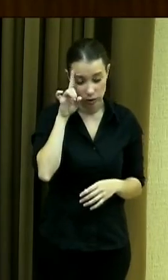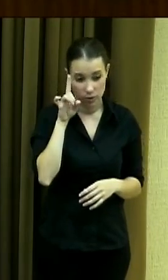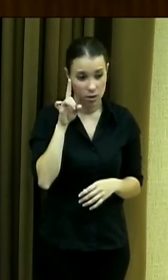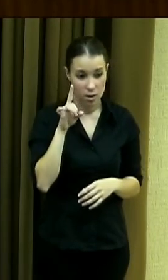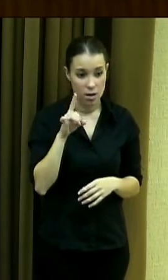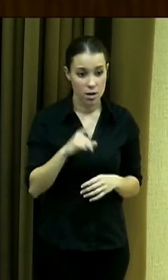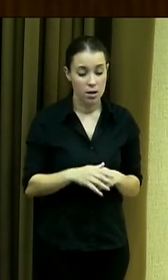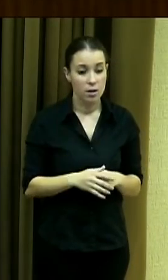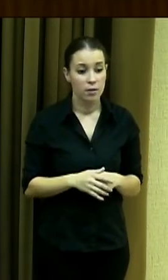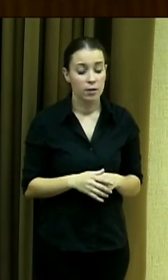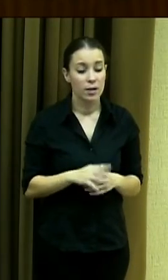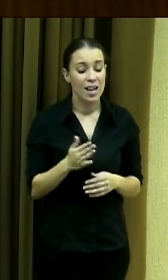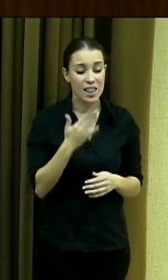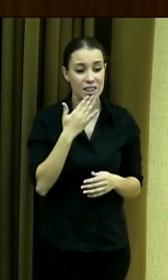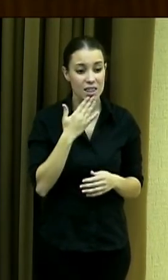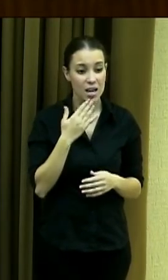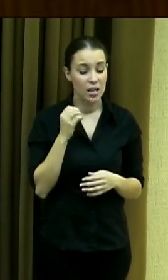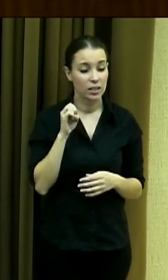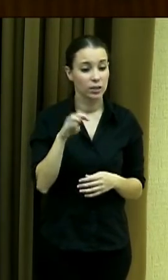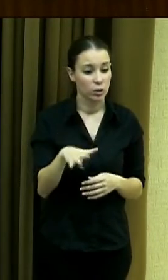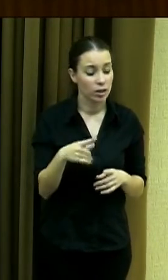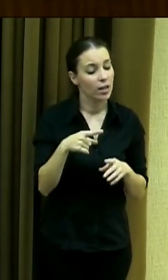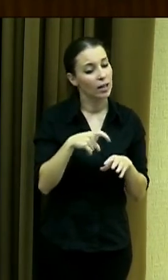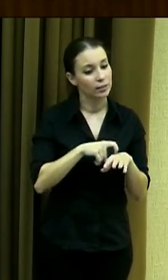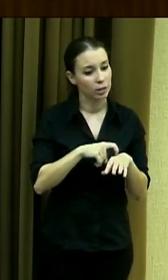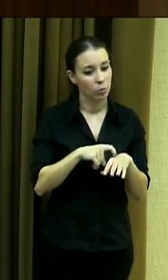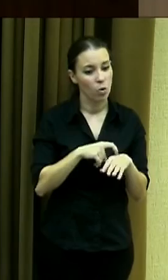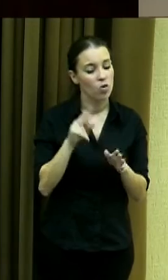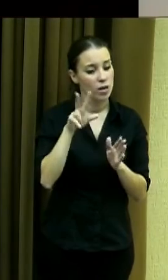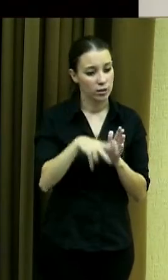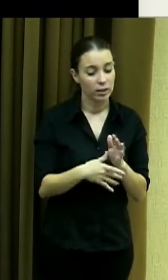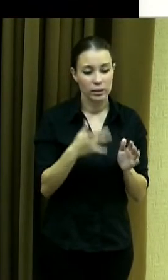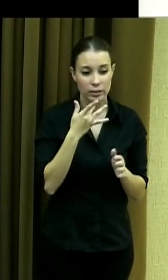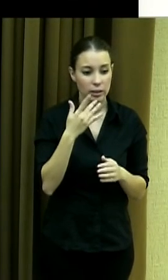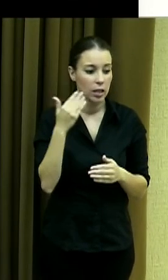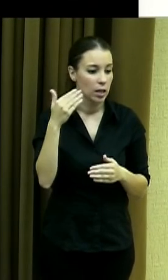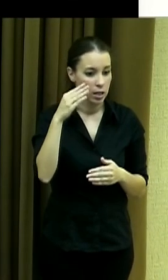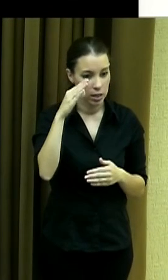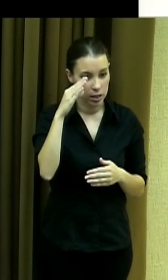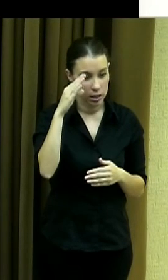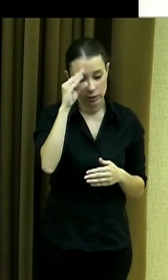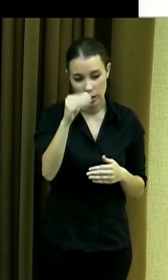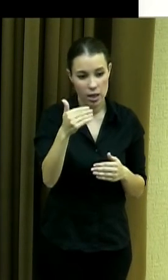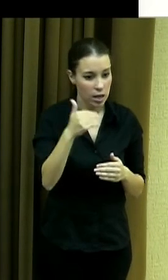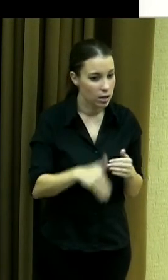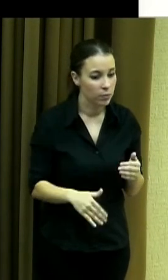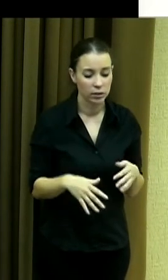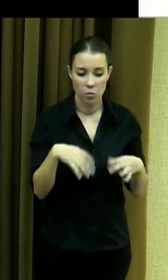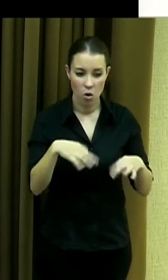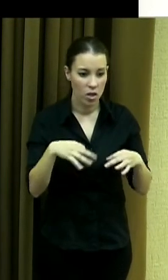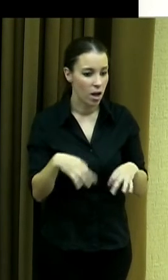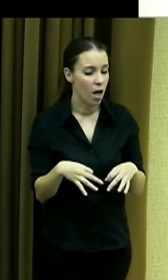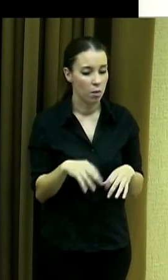es a los 14 años cuando ya se le pone el tipo de retraso que es, si es una inteligencia límite, un retraso de grado leve, moderado, etcétera,